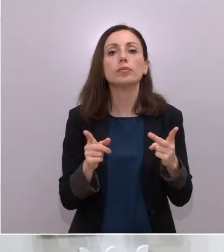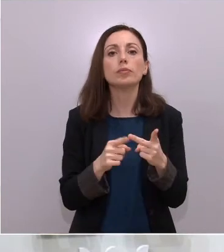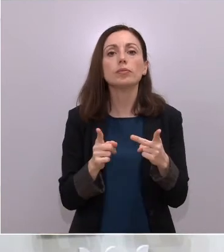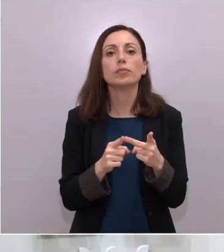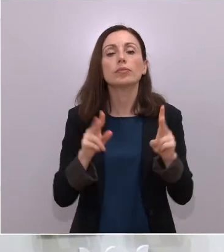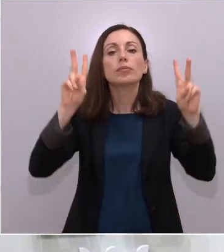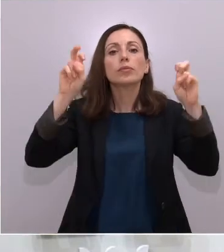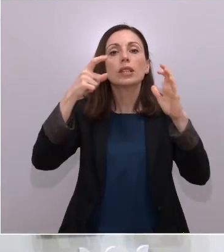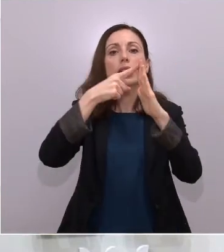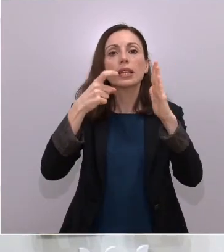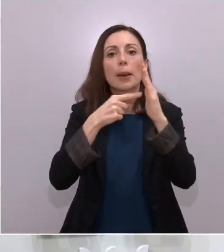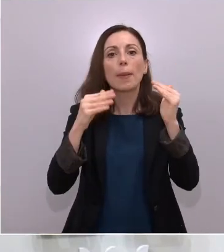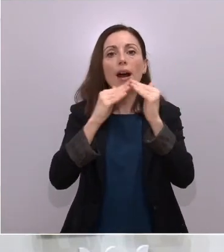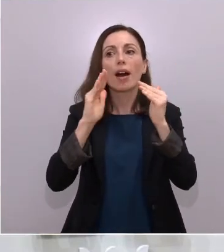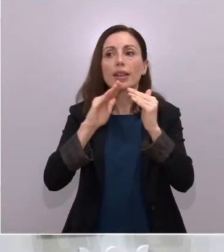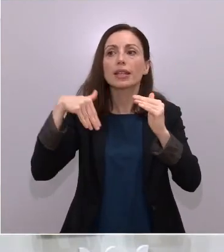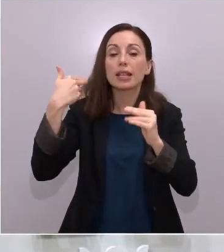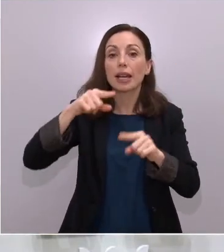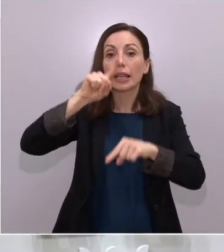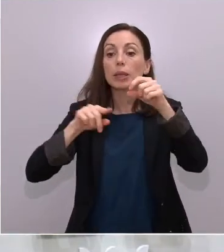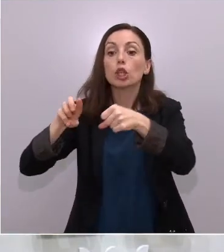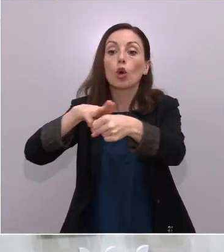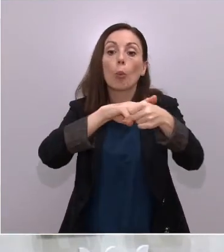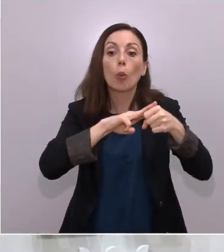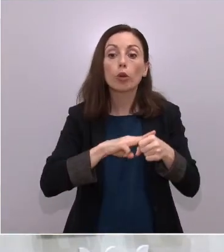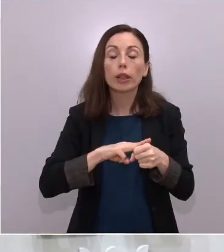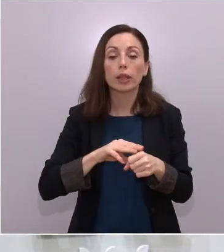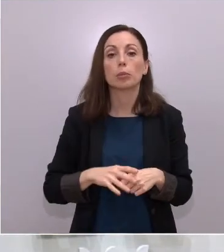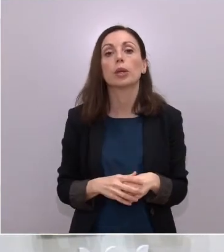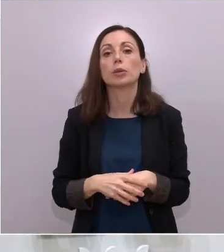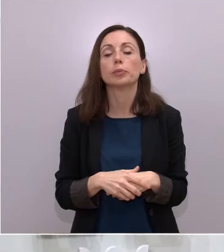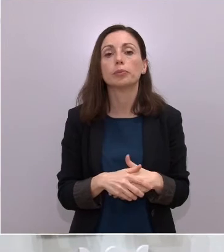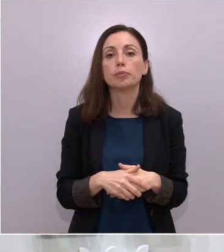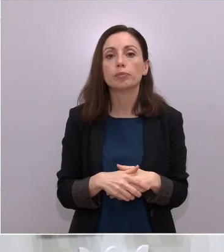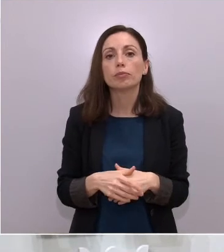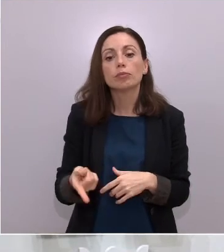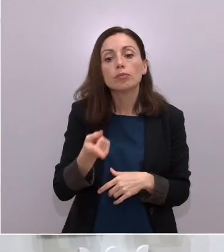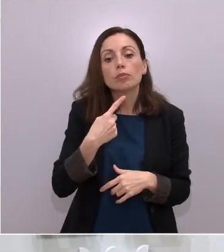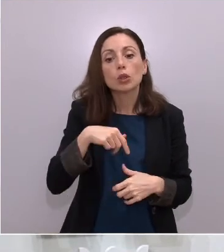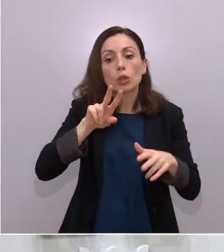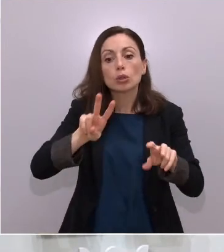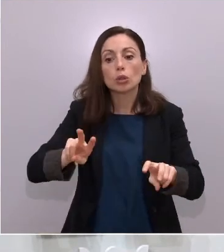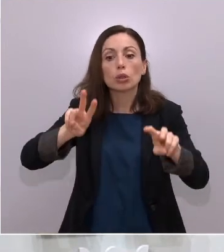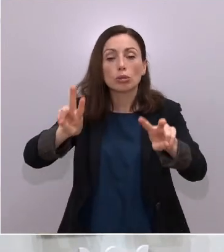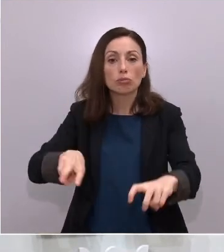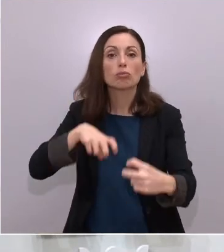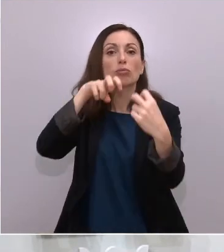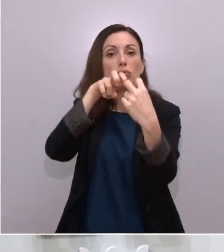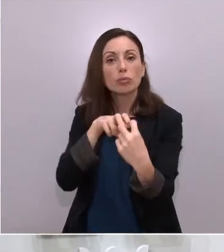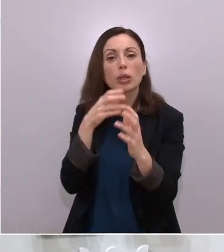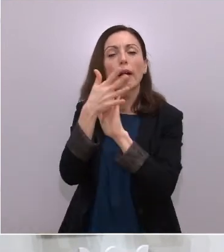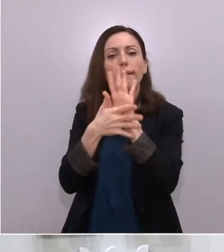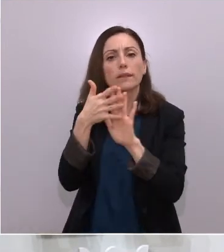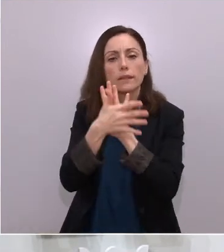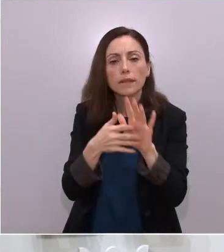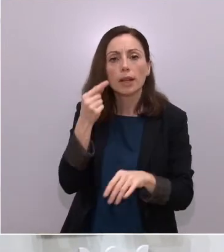esa desescalada por municipios, bueno, tenemos que sentarnos. Es que la cuestión es que tenemos que sentarnos